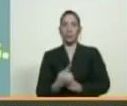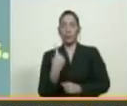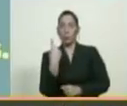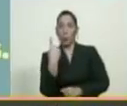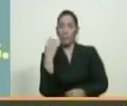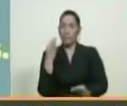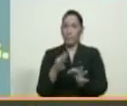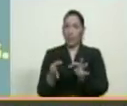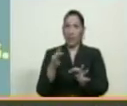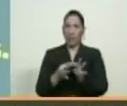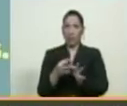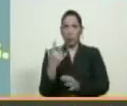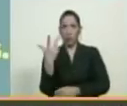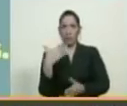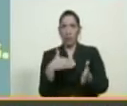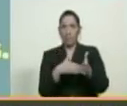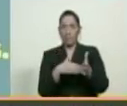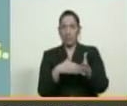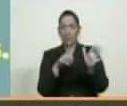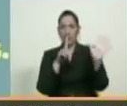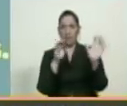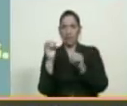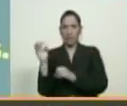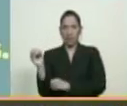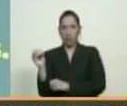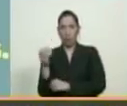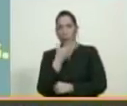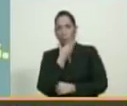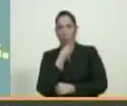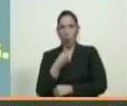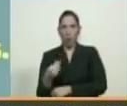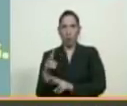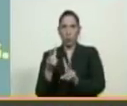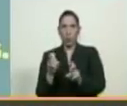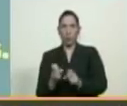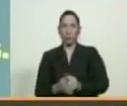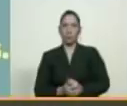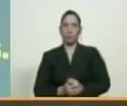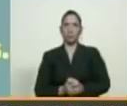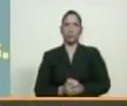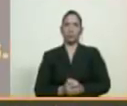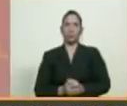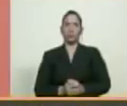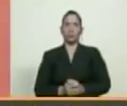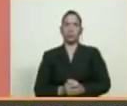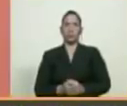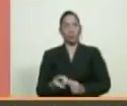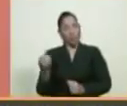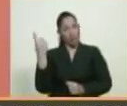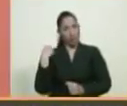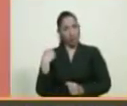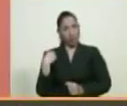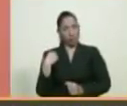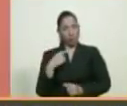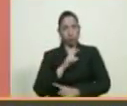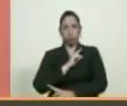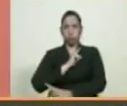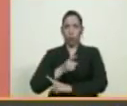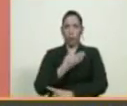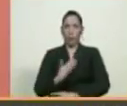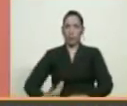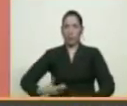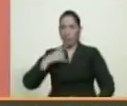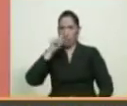vale 3.600 bolívares soberanos. Desde el día de ayer, como ordenara nuestro presidente Nicolás